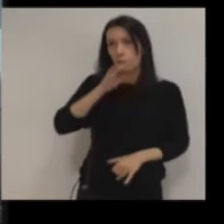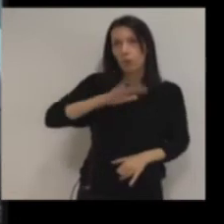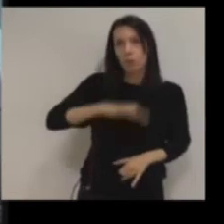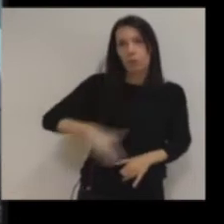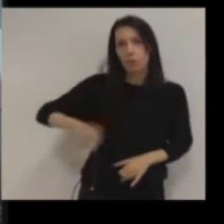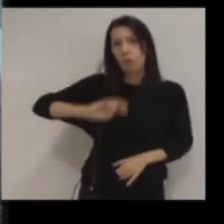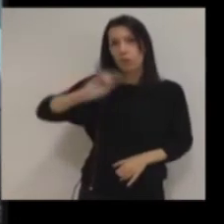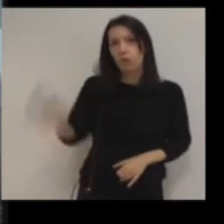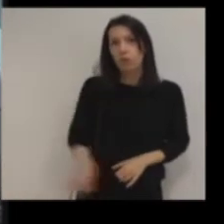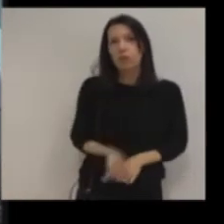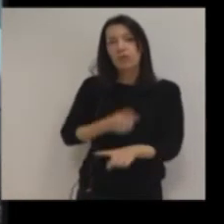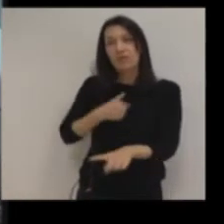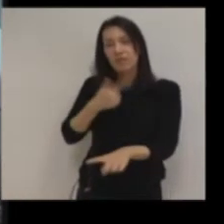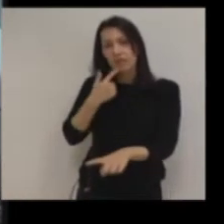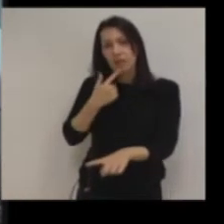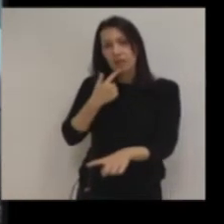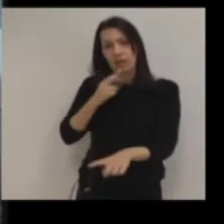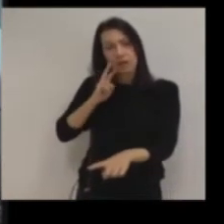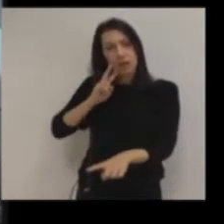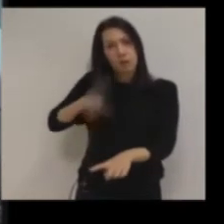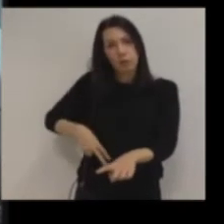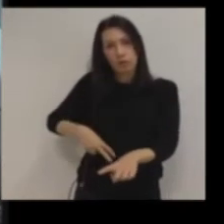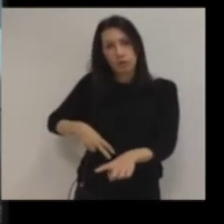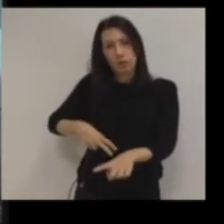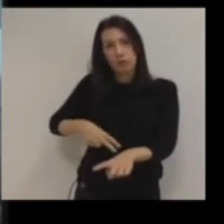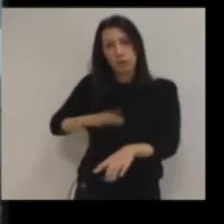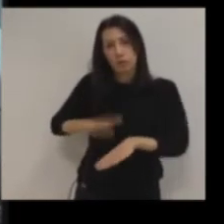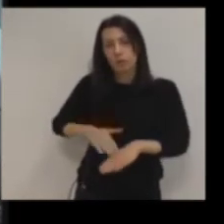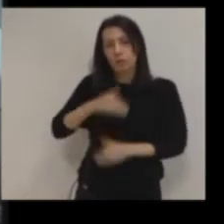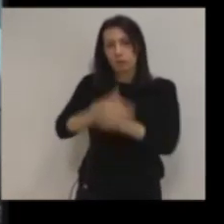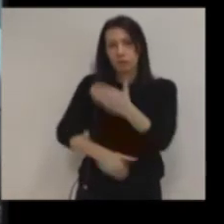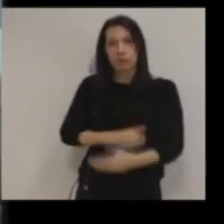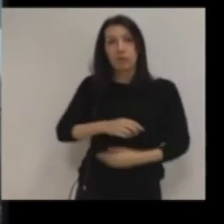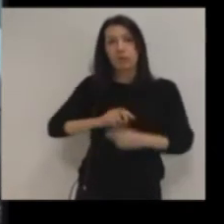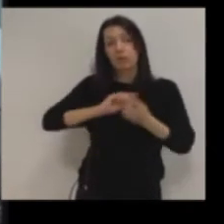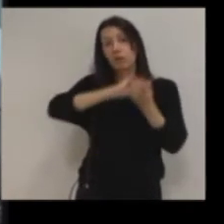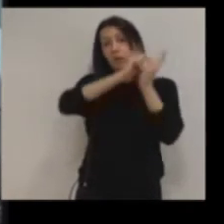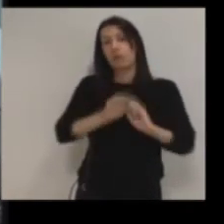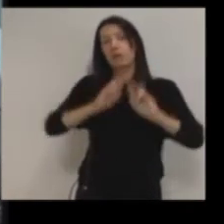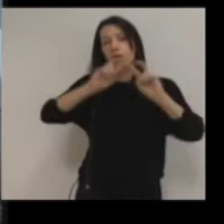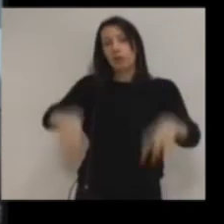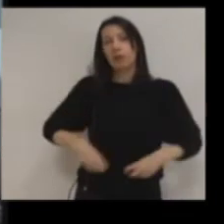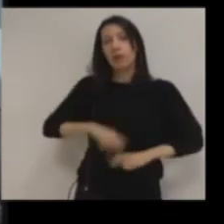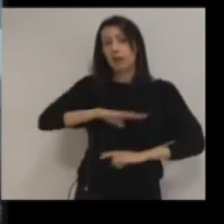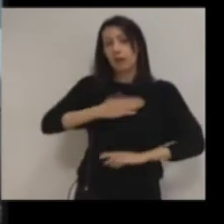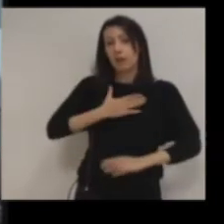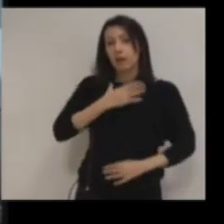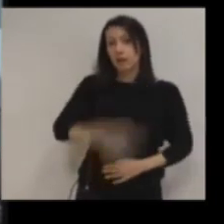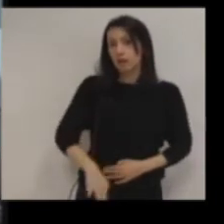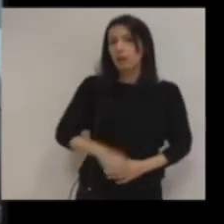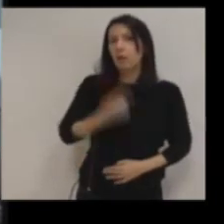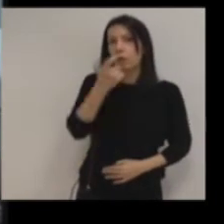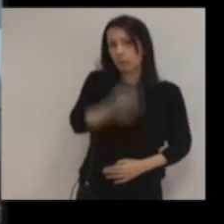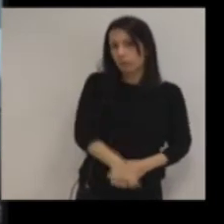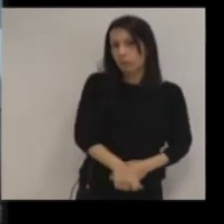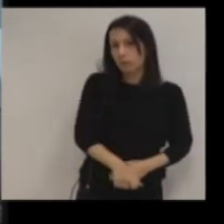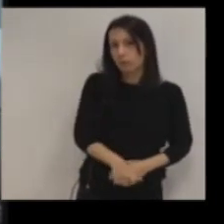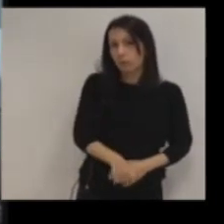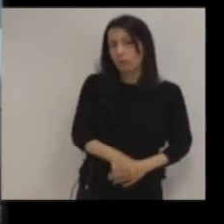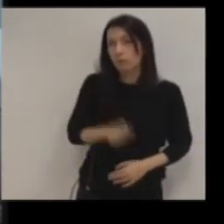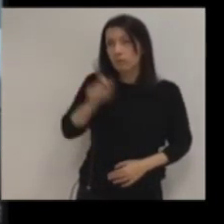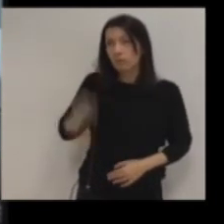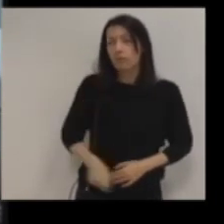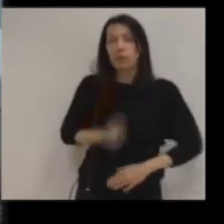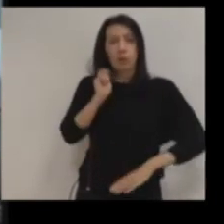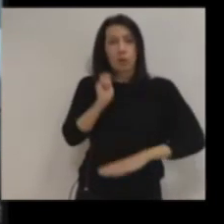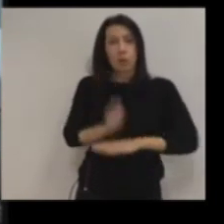había dicho que reconociera para un procedimiento de modificación de la capacidad a una persona. Este juez era